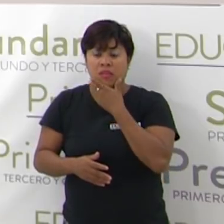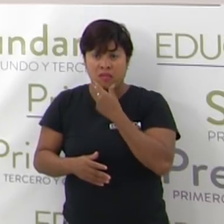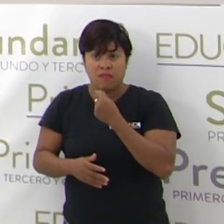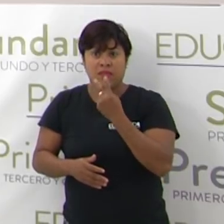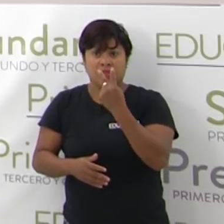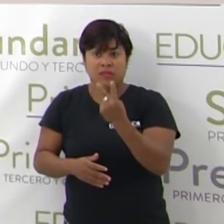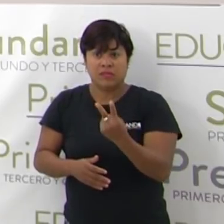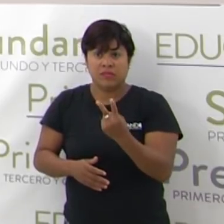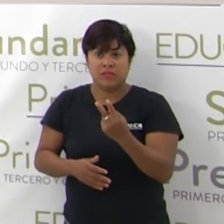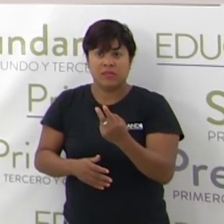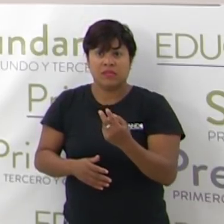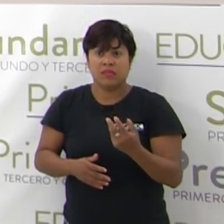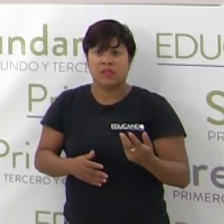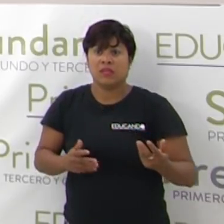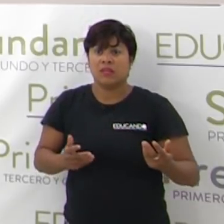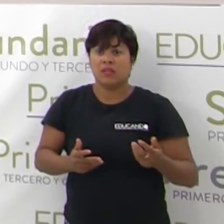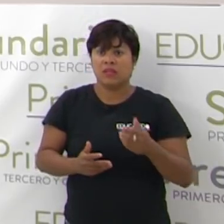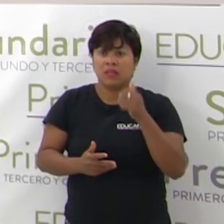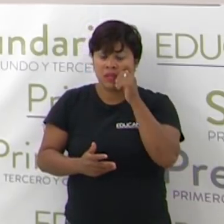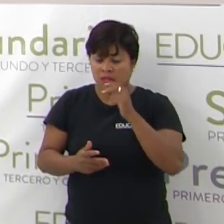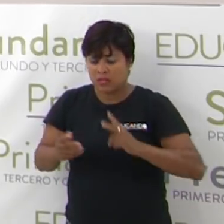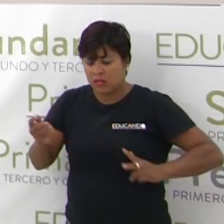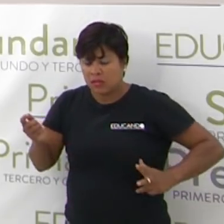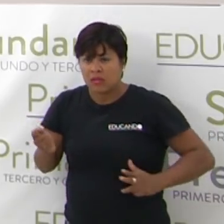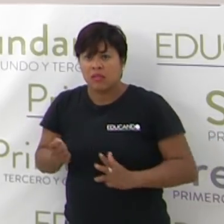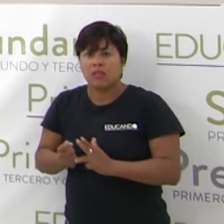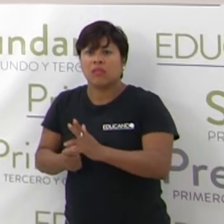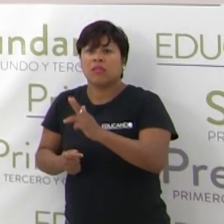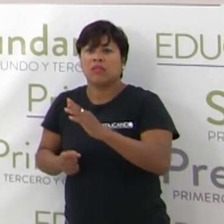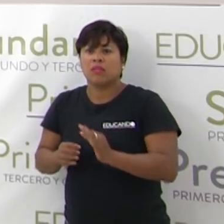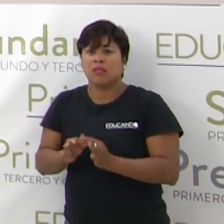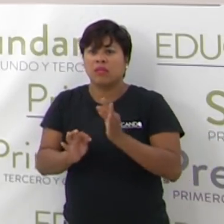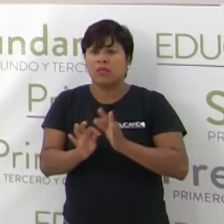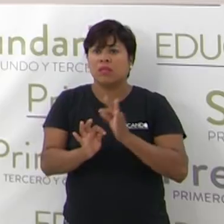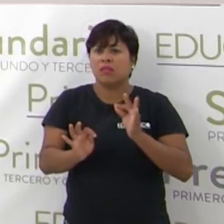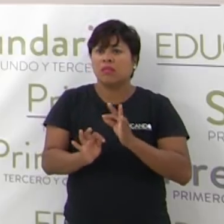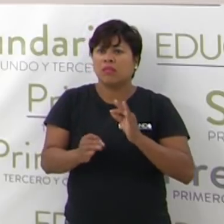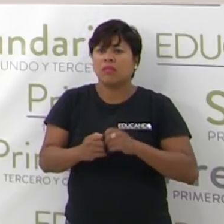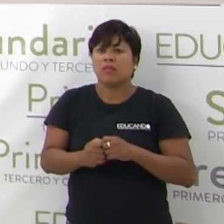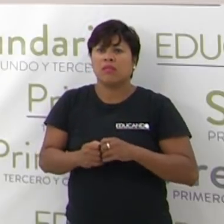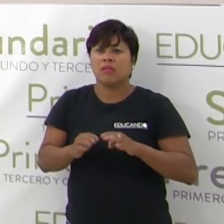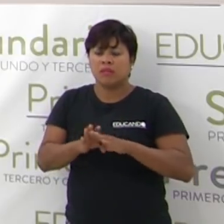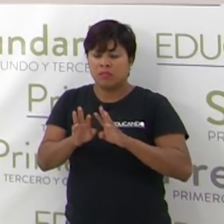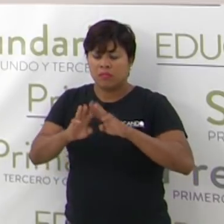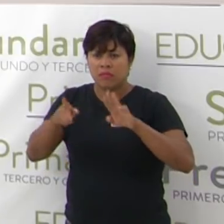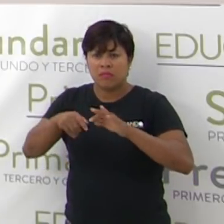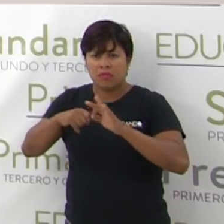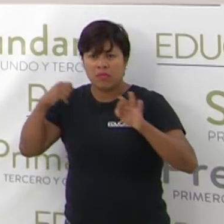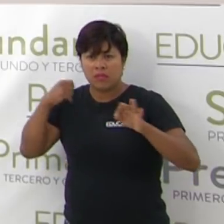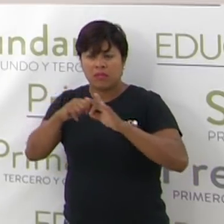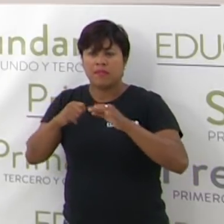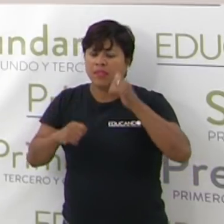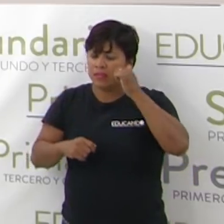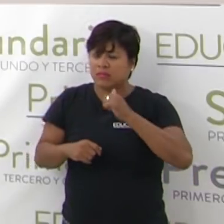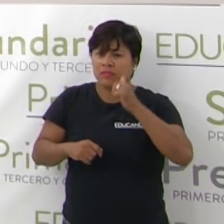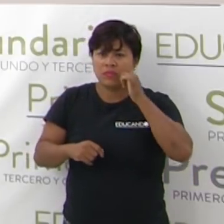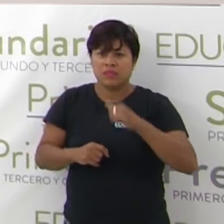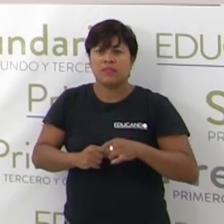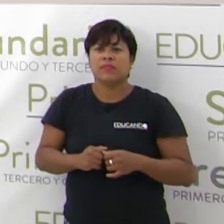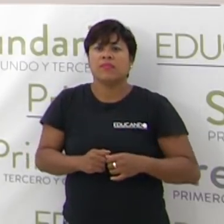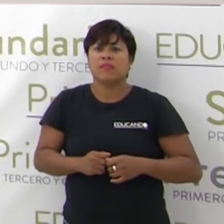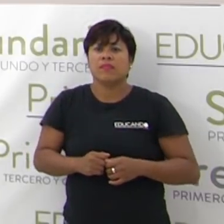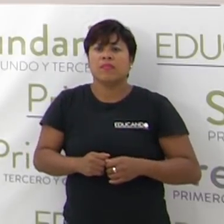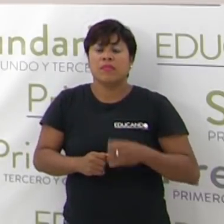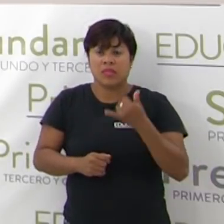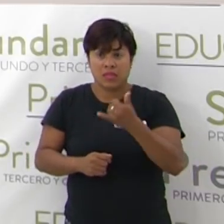sastres hacían como que cortaban, como que cosían, como que medían todo el tiempo.